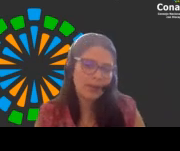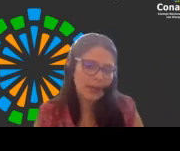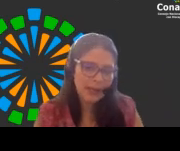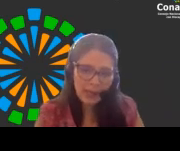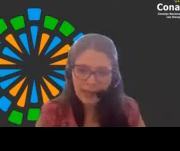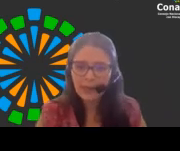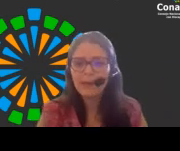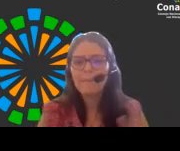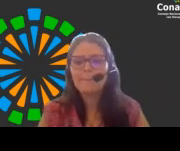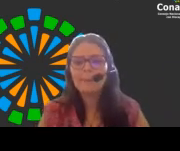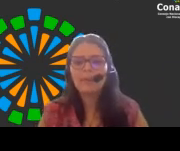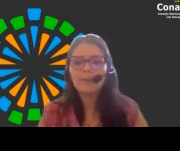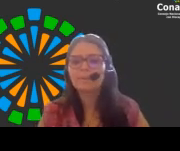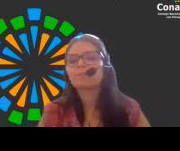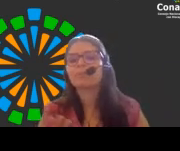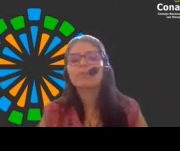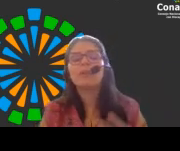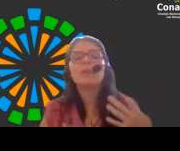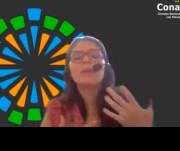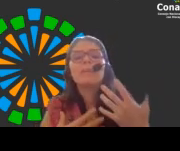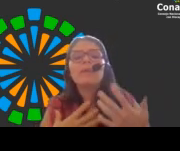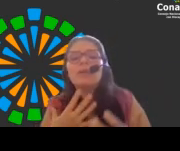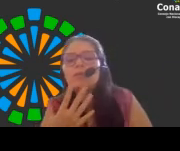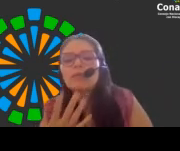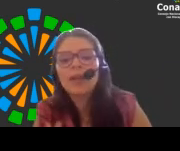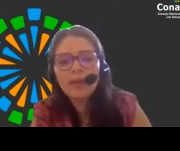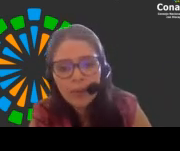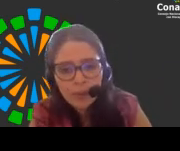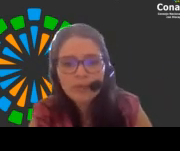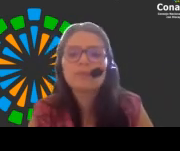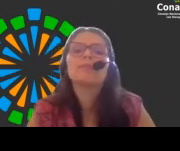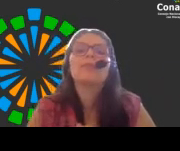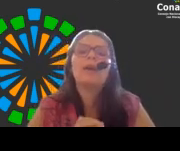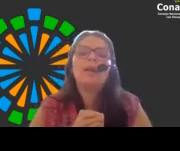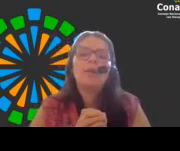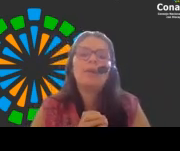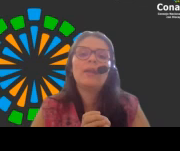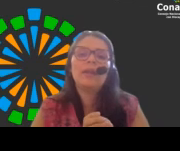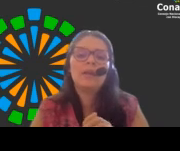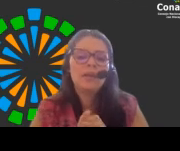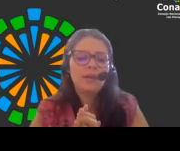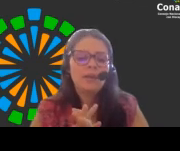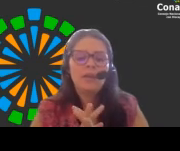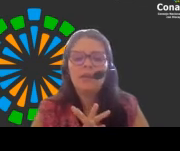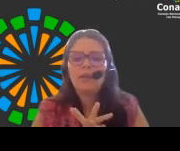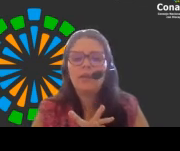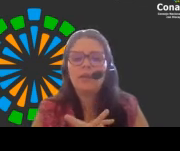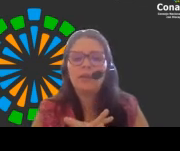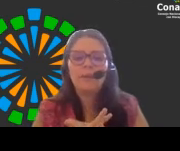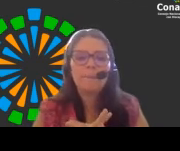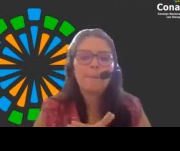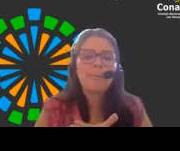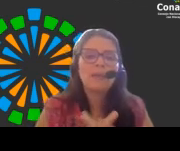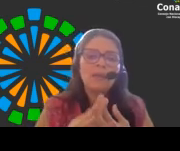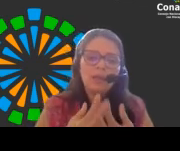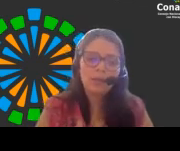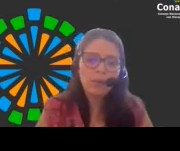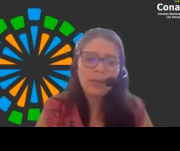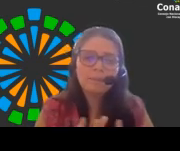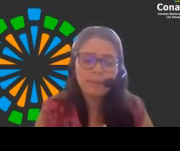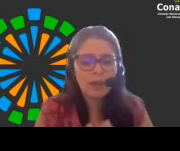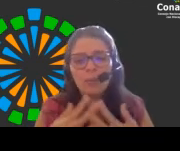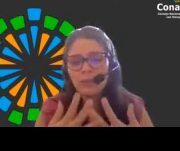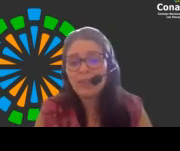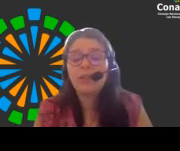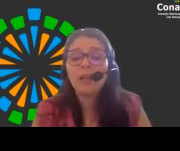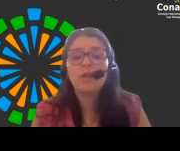porque no todas saben leer verdad ponernos creativos a la hora de de